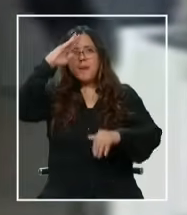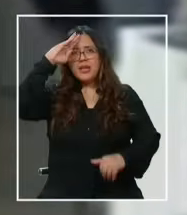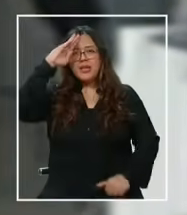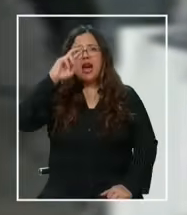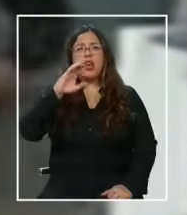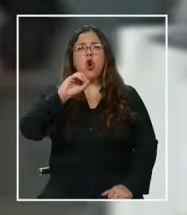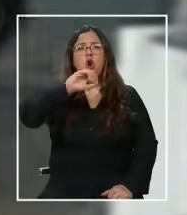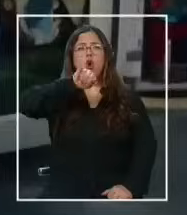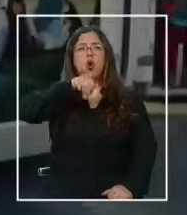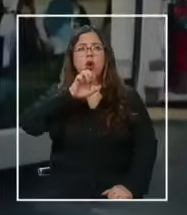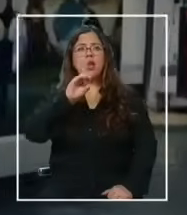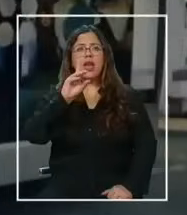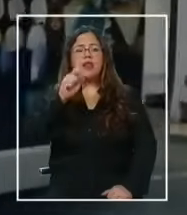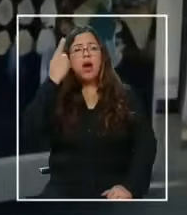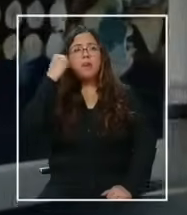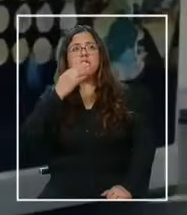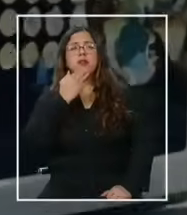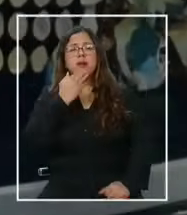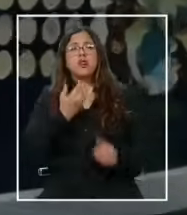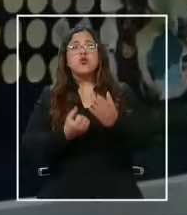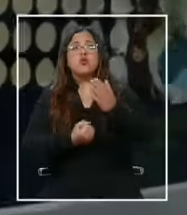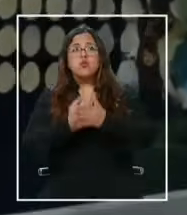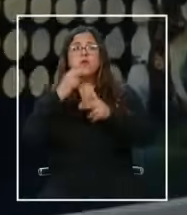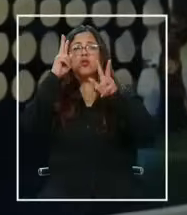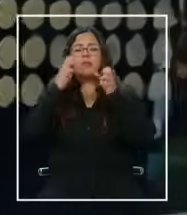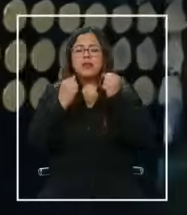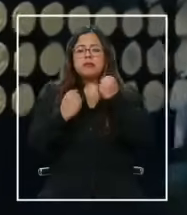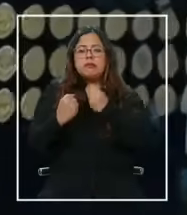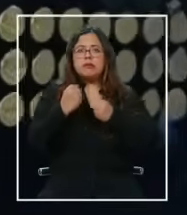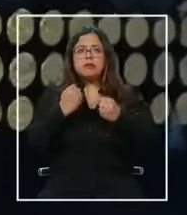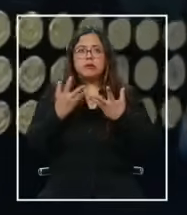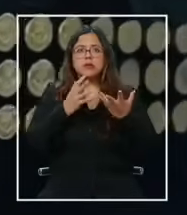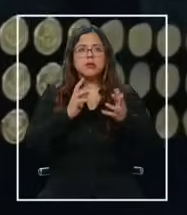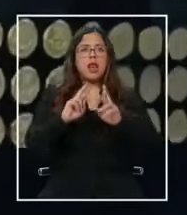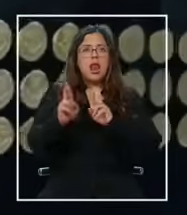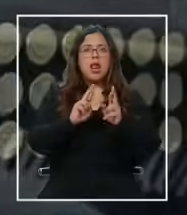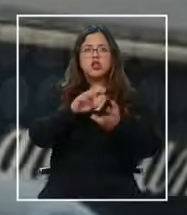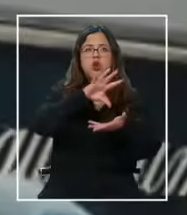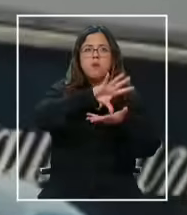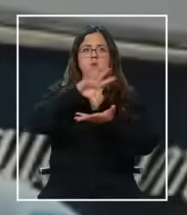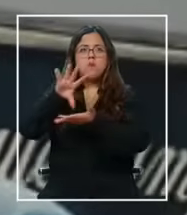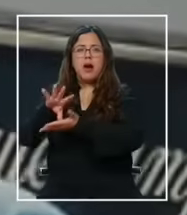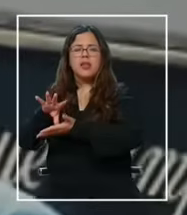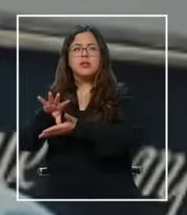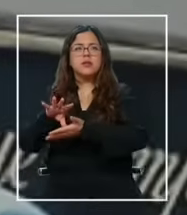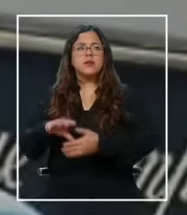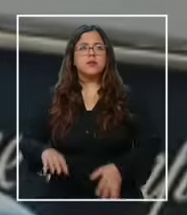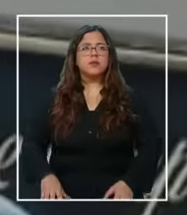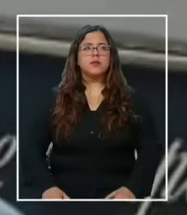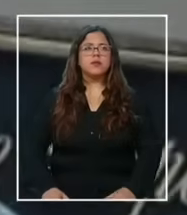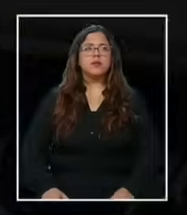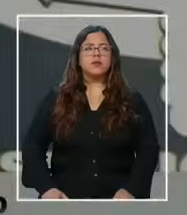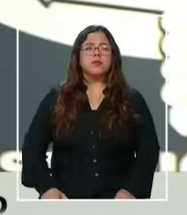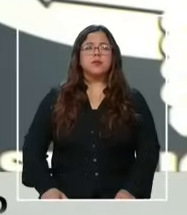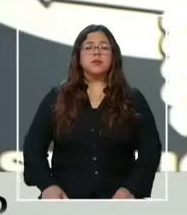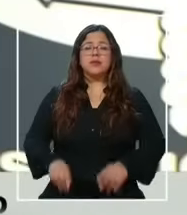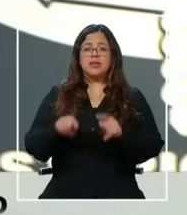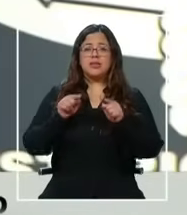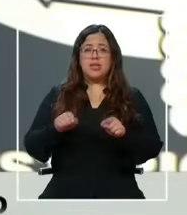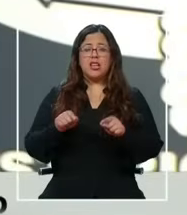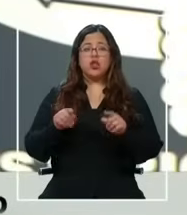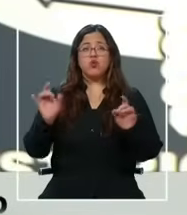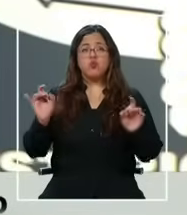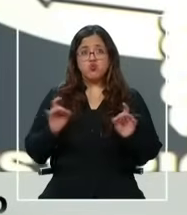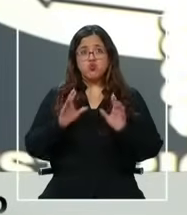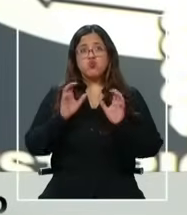Ojeda pero que también supone un nuevo capítulo de tención en las relaciones entre chile y Venezuela en esta operación puede